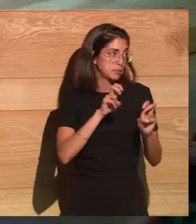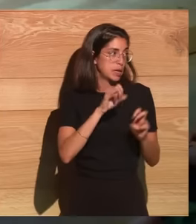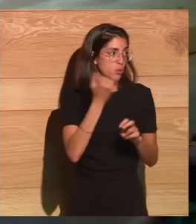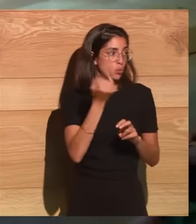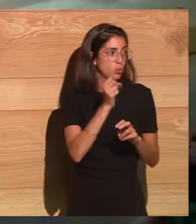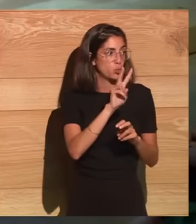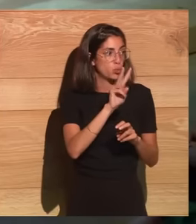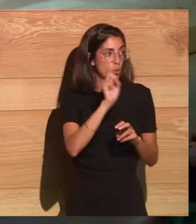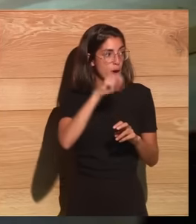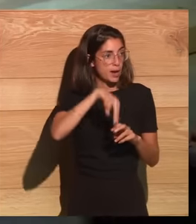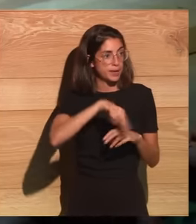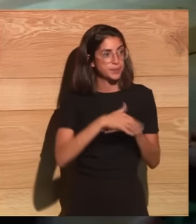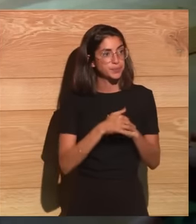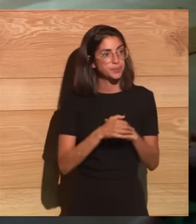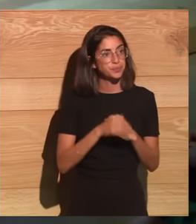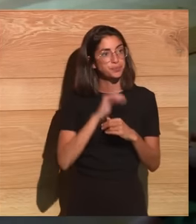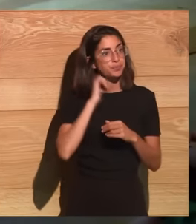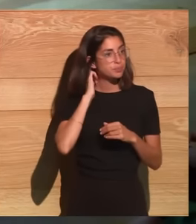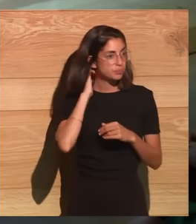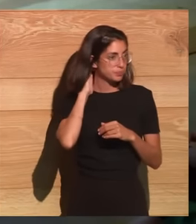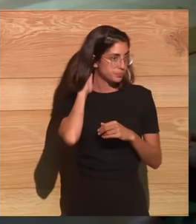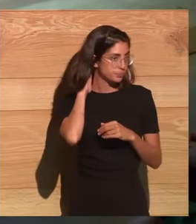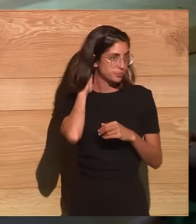Ahí tienes. Y levanta la mano otra persona.